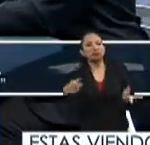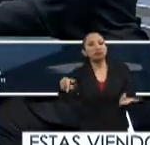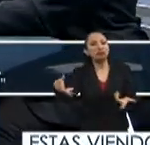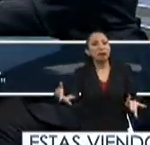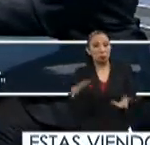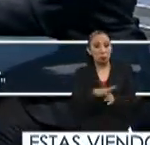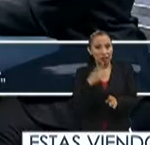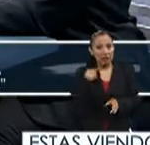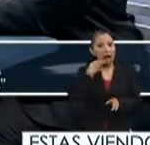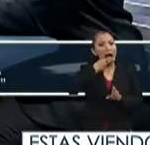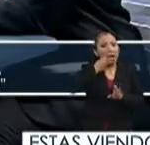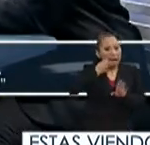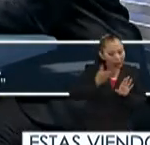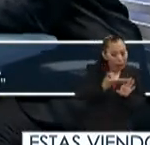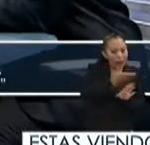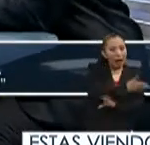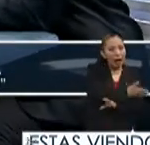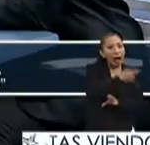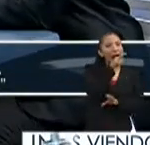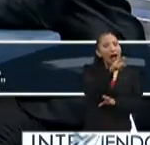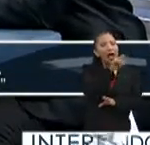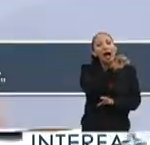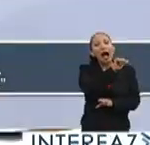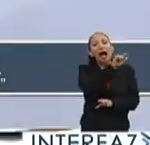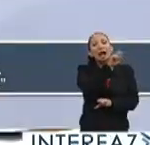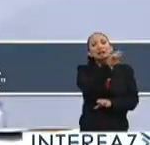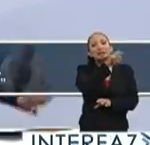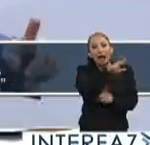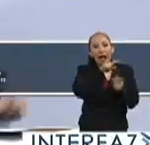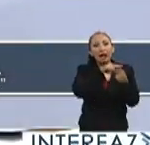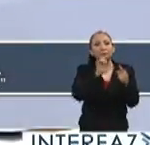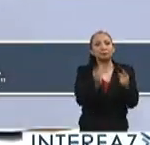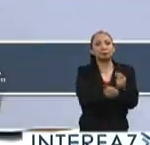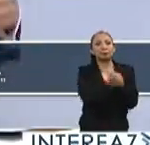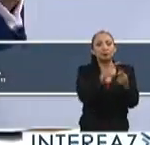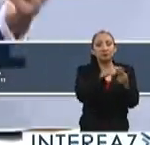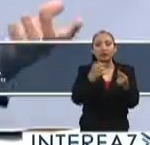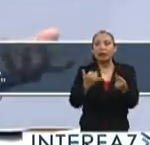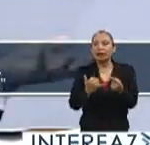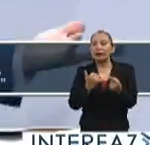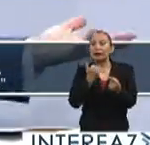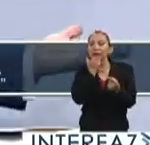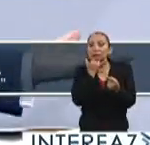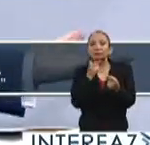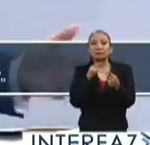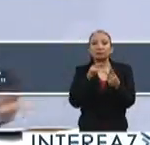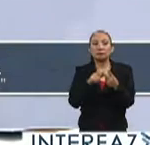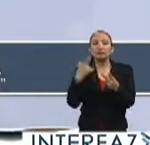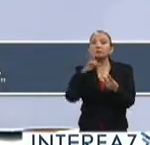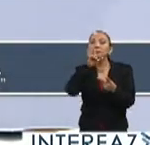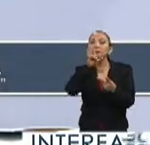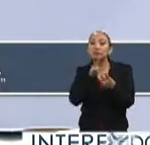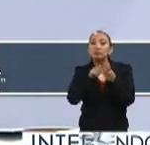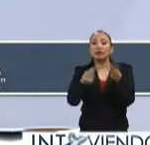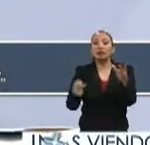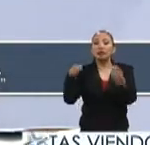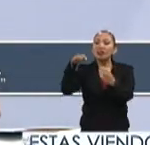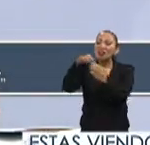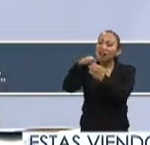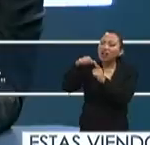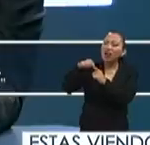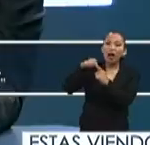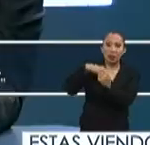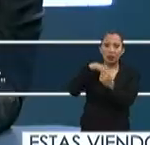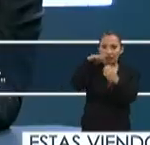qué? Porque ya estuvimos hablando del azar, del error, de la mentira, de la verdad. ¿Y el engaño? El engaño tiene